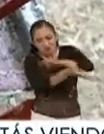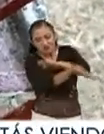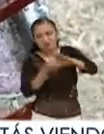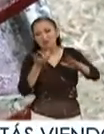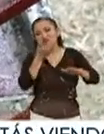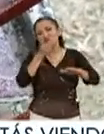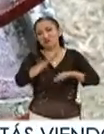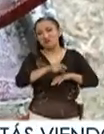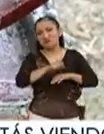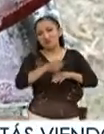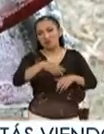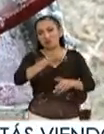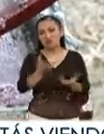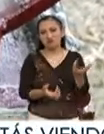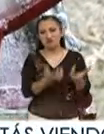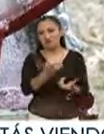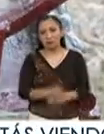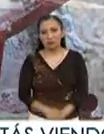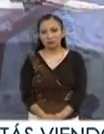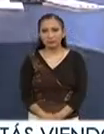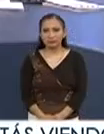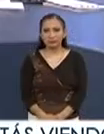tabiques tradicionales.